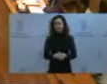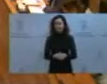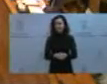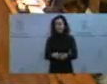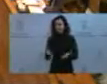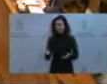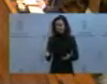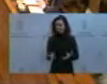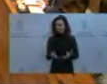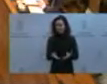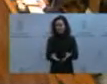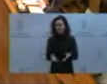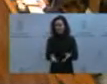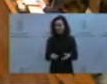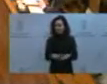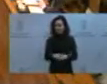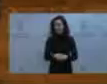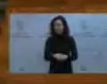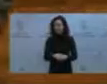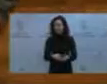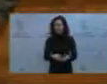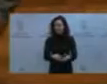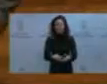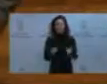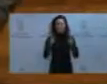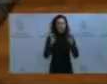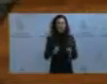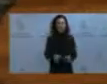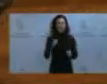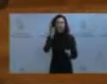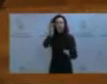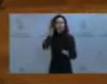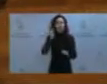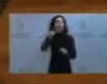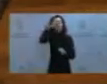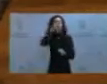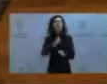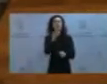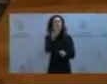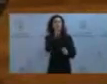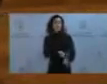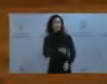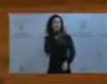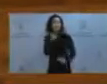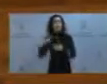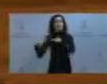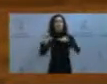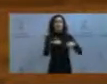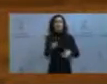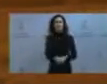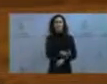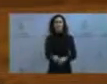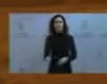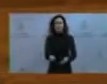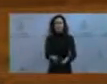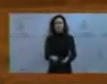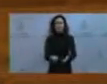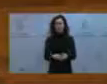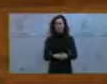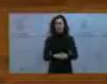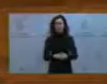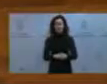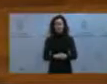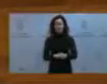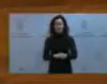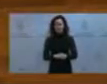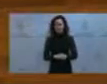Buenos días. Bueno, señor consejero, no sé si es usted o no aficionado al fútbol, pero por edad,